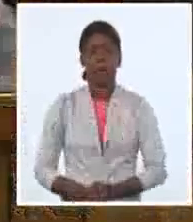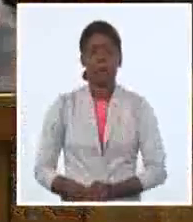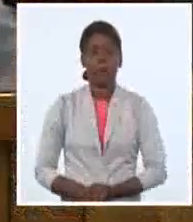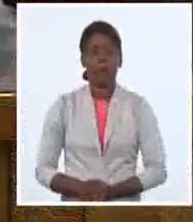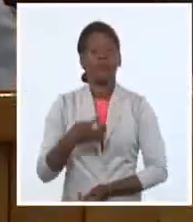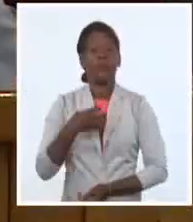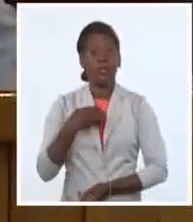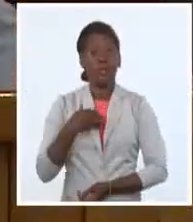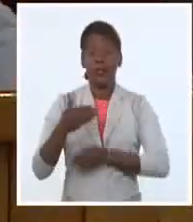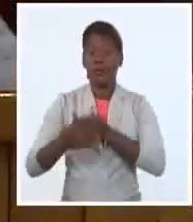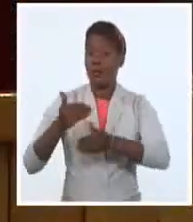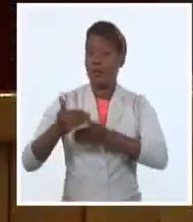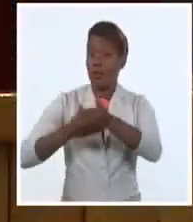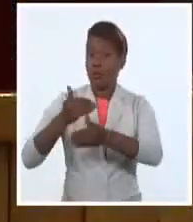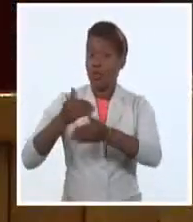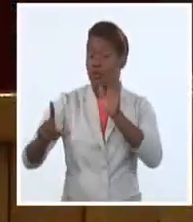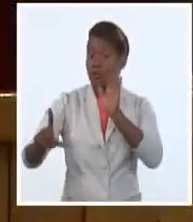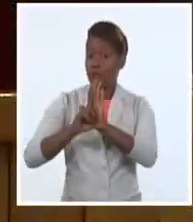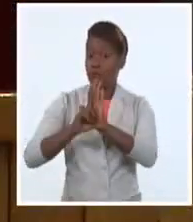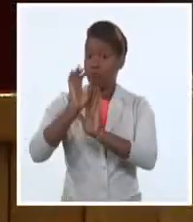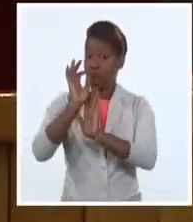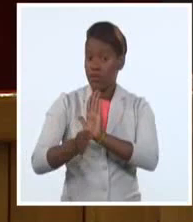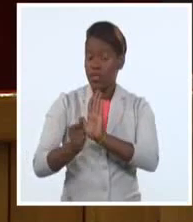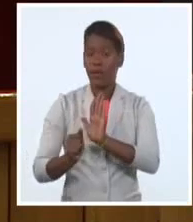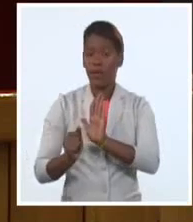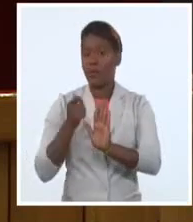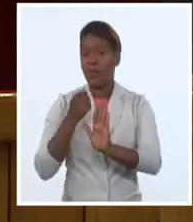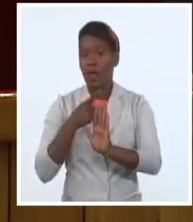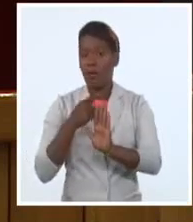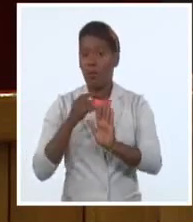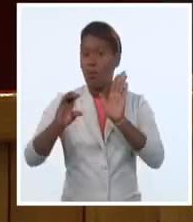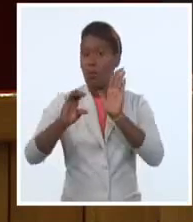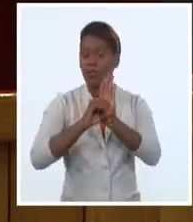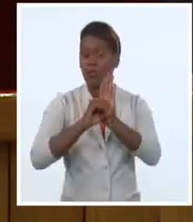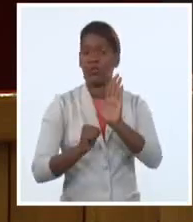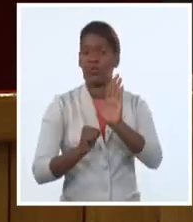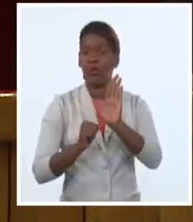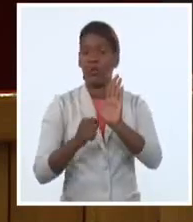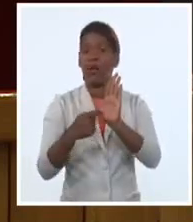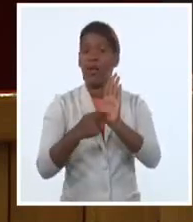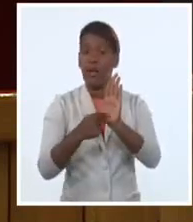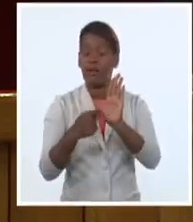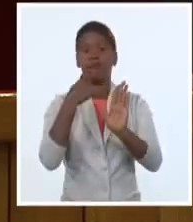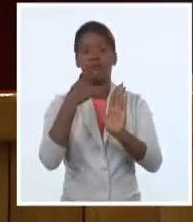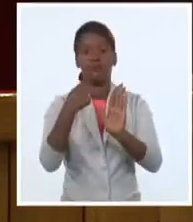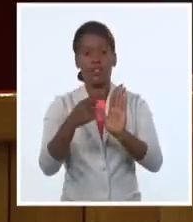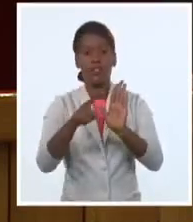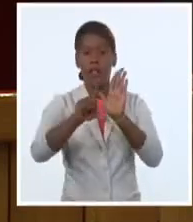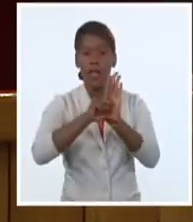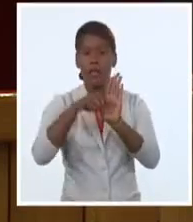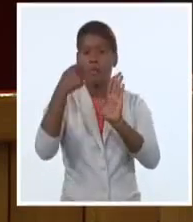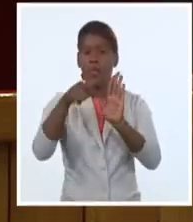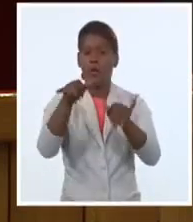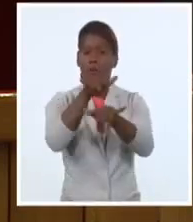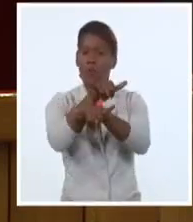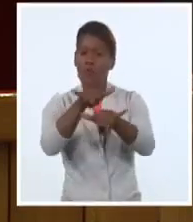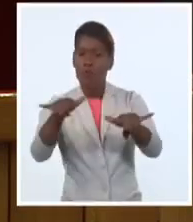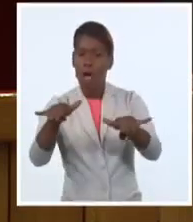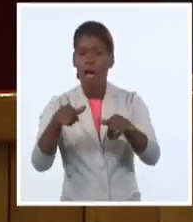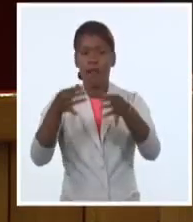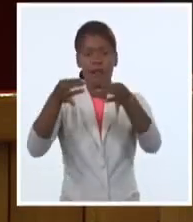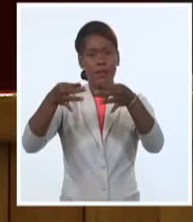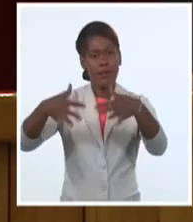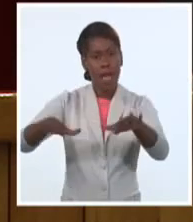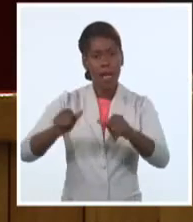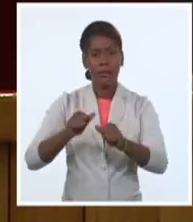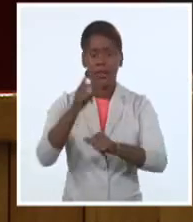esenciales para la función judicial, como la supremacía constitucional, la imparcialidad, igualdad, gratuidad en el acceso a